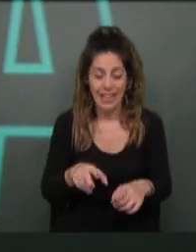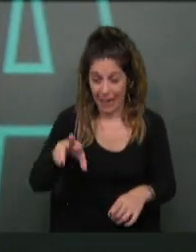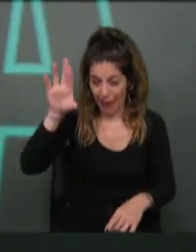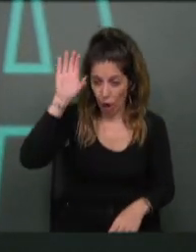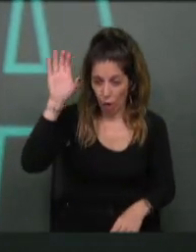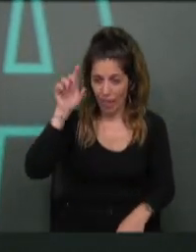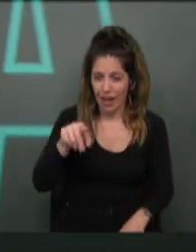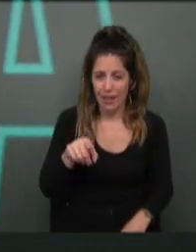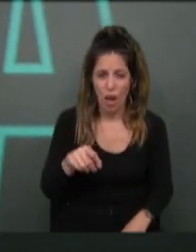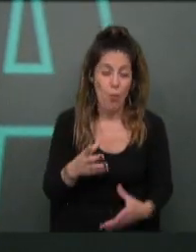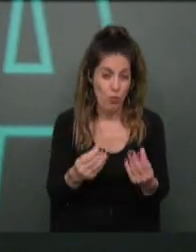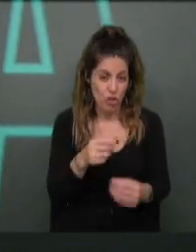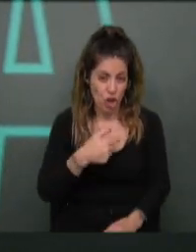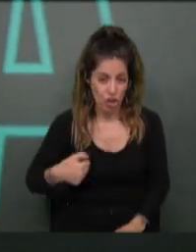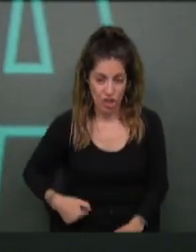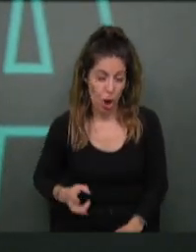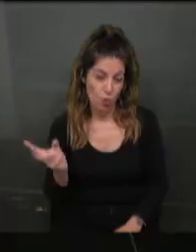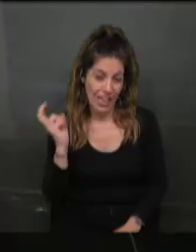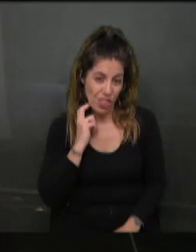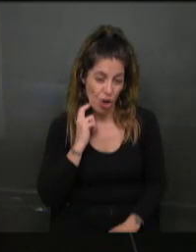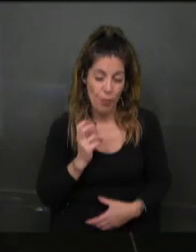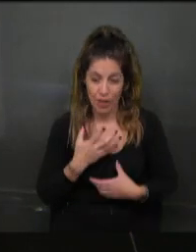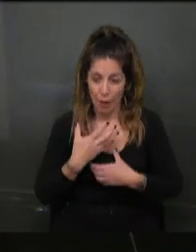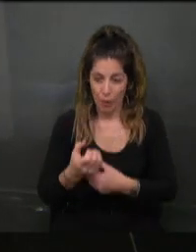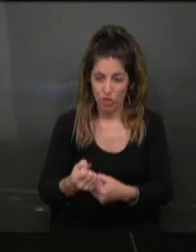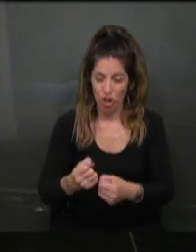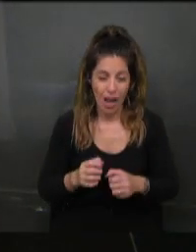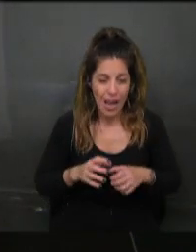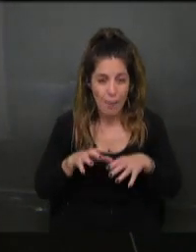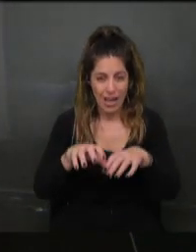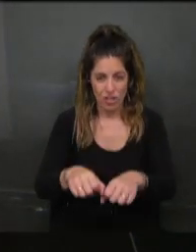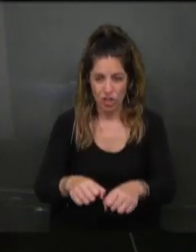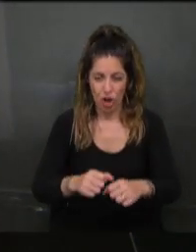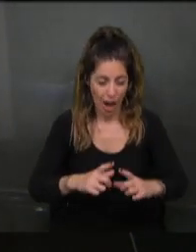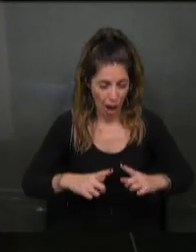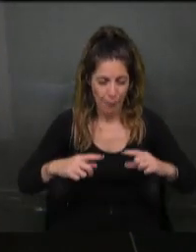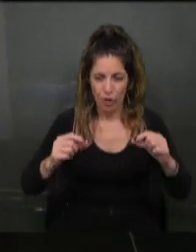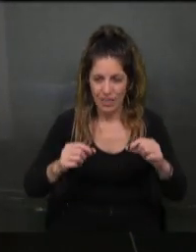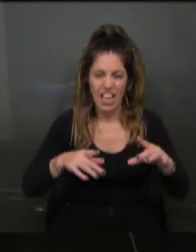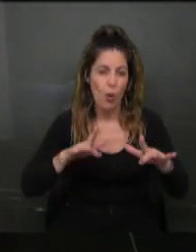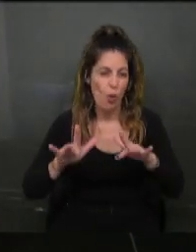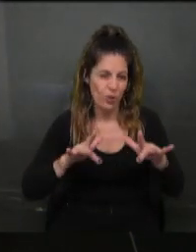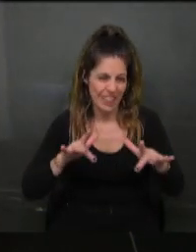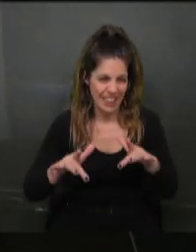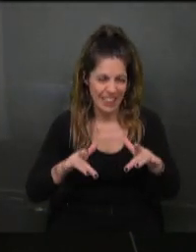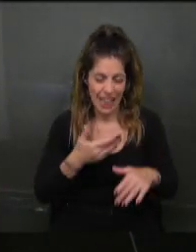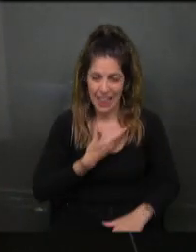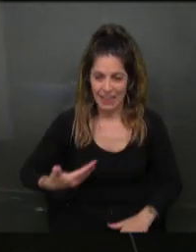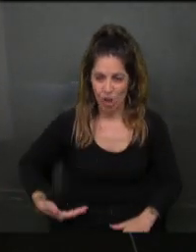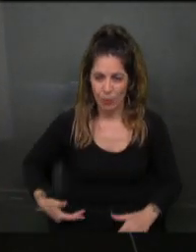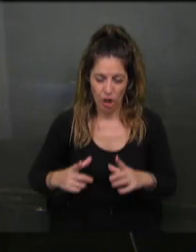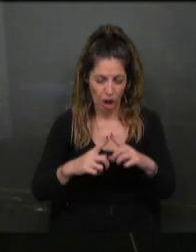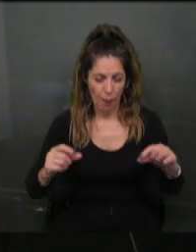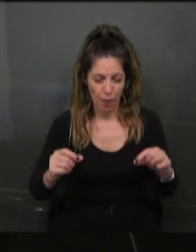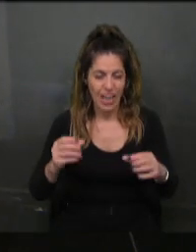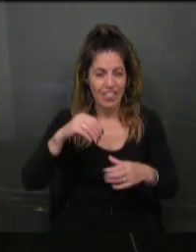considerado por muchos chinos un traidor porque apoyó eh la invasión japonesa fue un títere del gobierno japonés dentro de esos 100 años